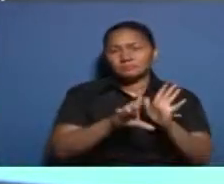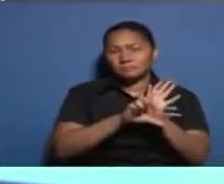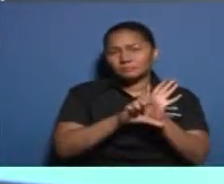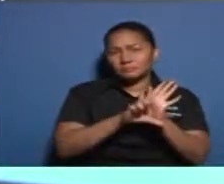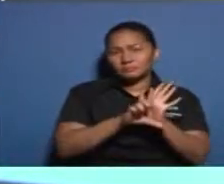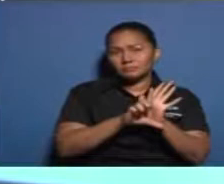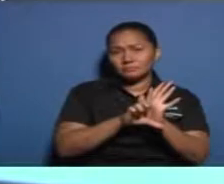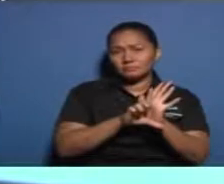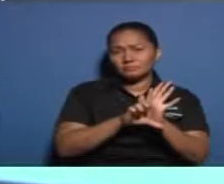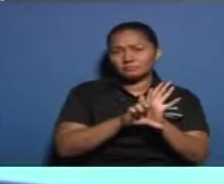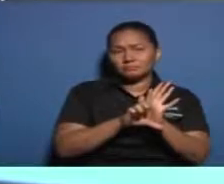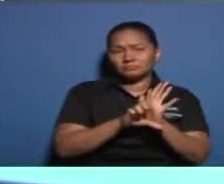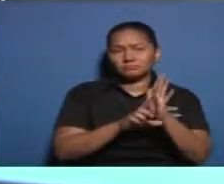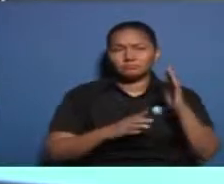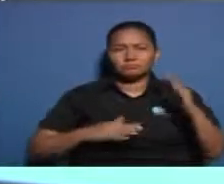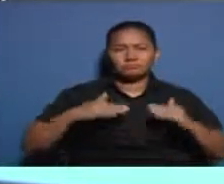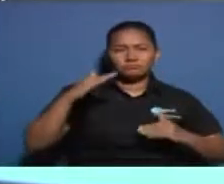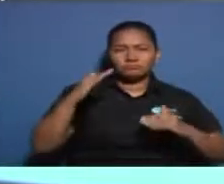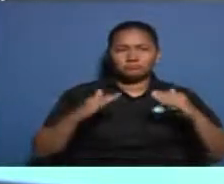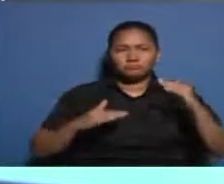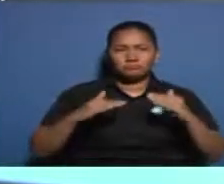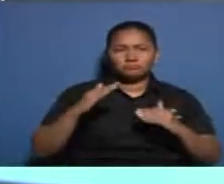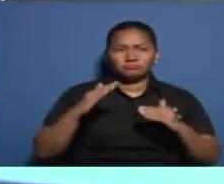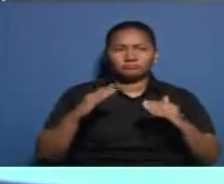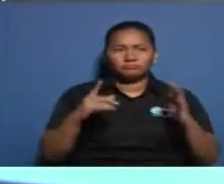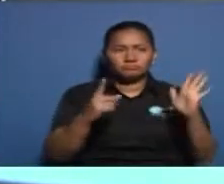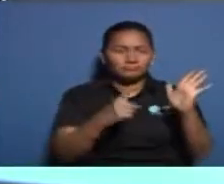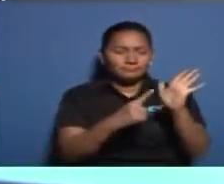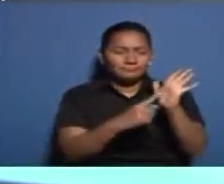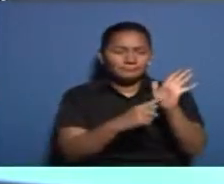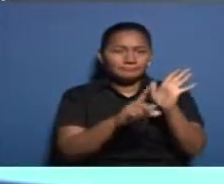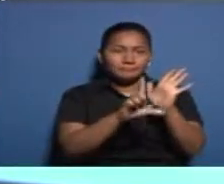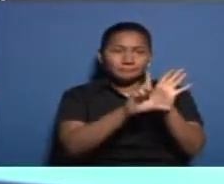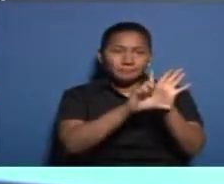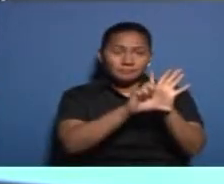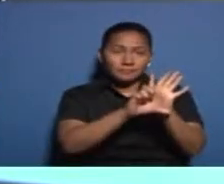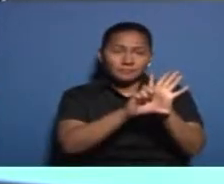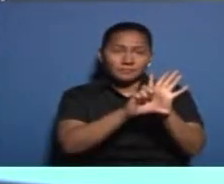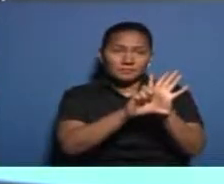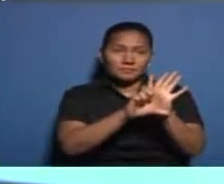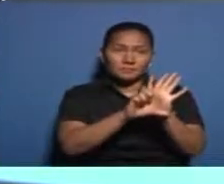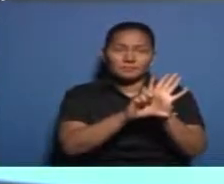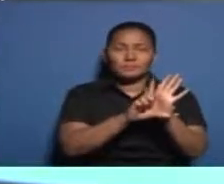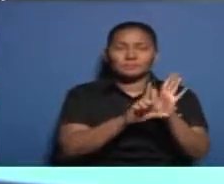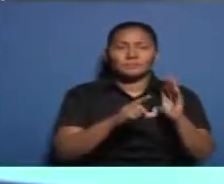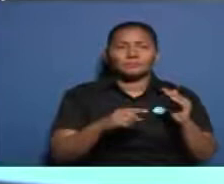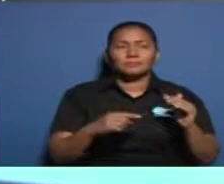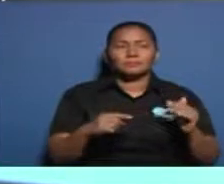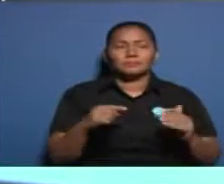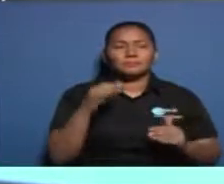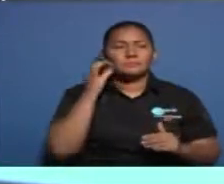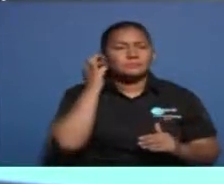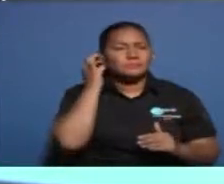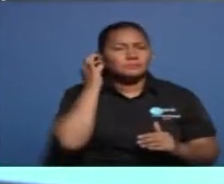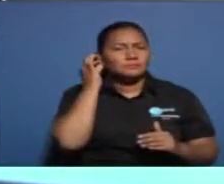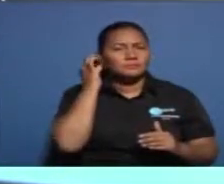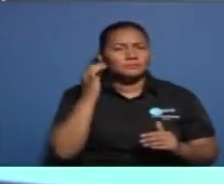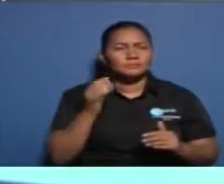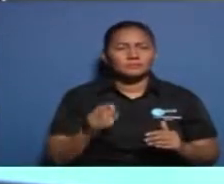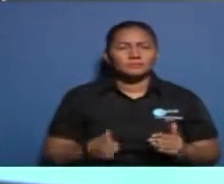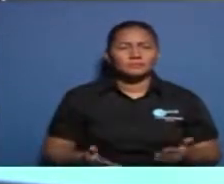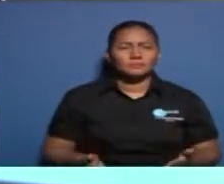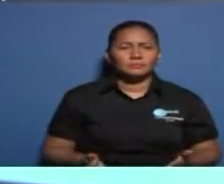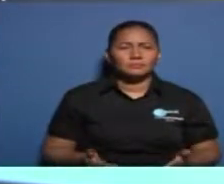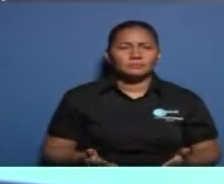si esas normas no son construidas desde una visión desde el enfoque de género es decir desde los lentes que nos